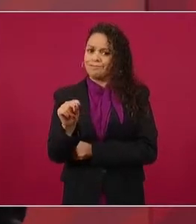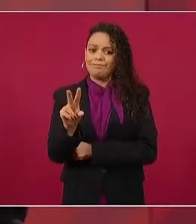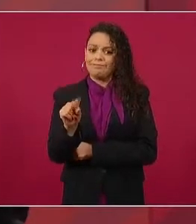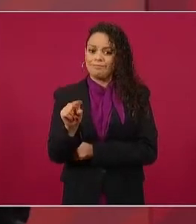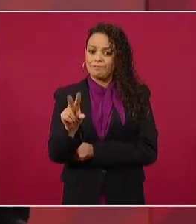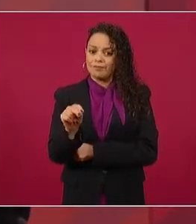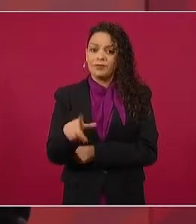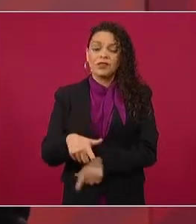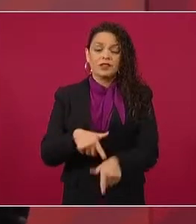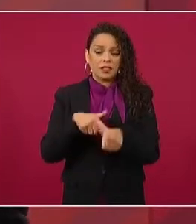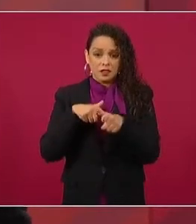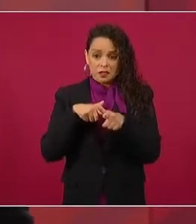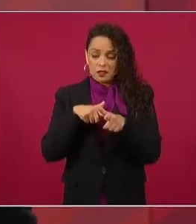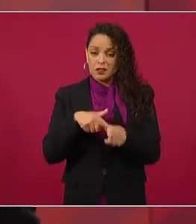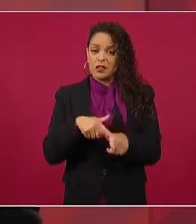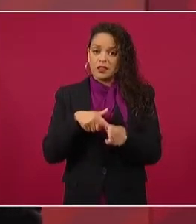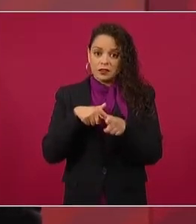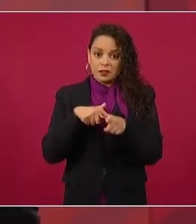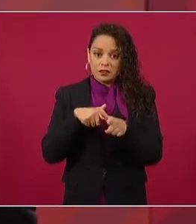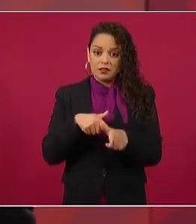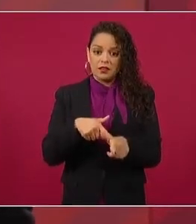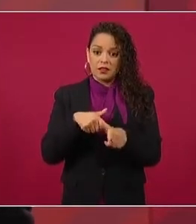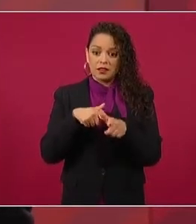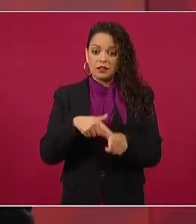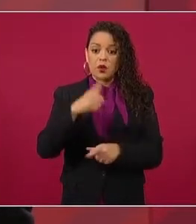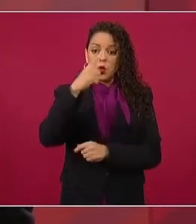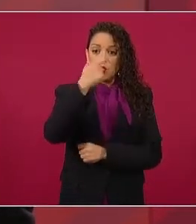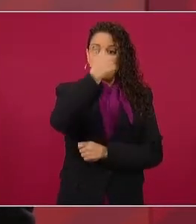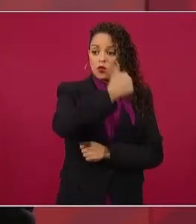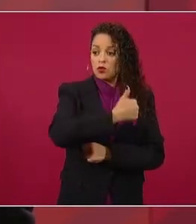estamos actuando en todos los casos.